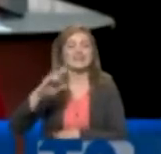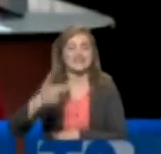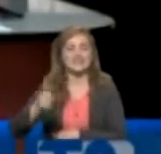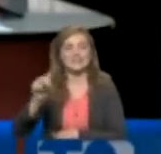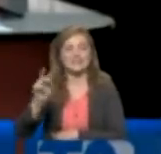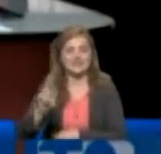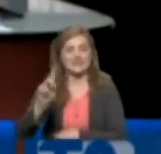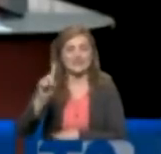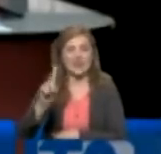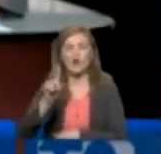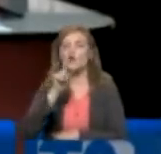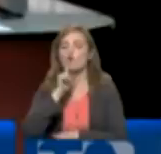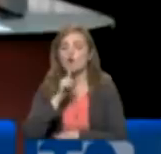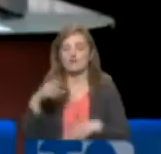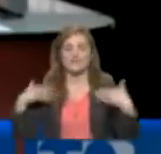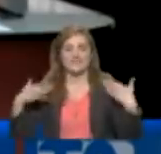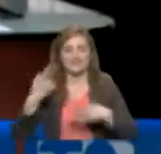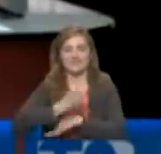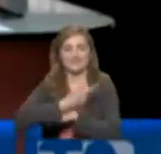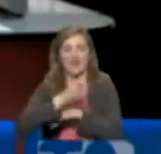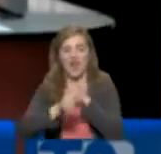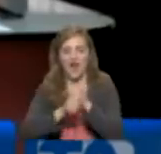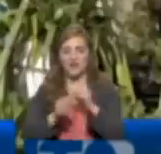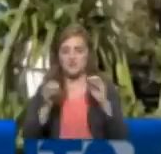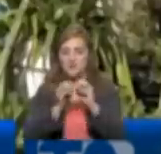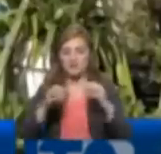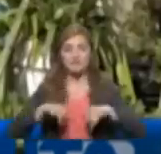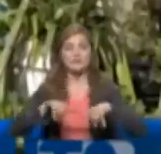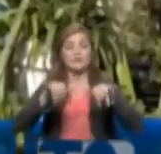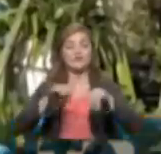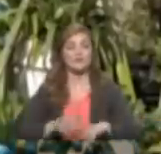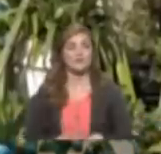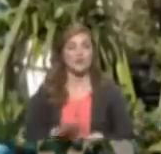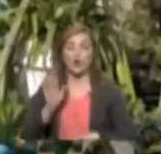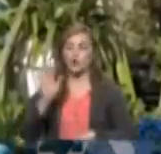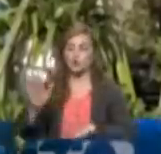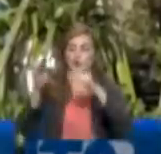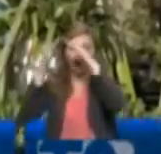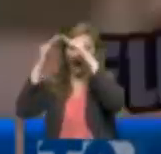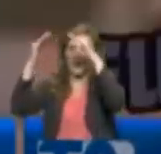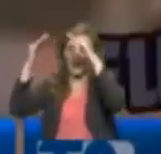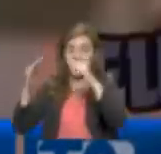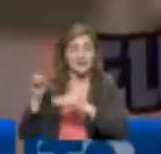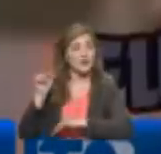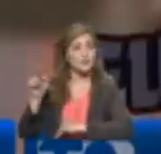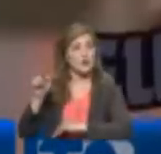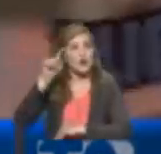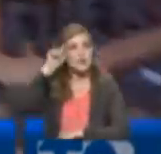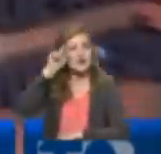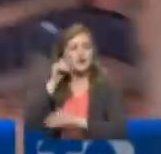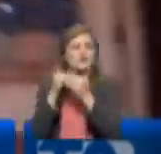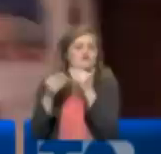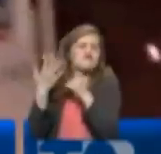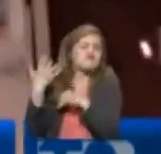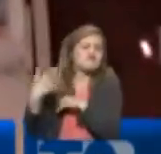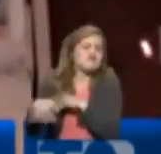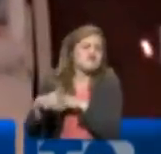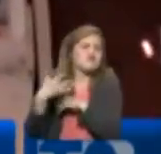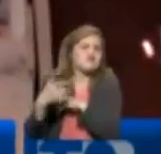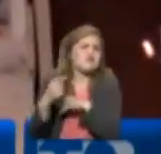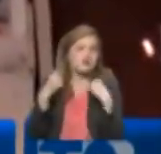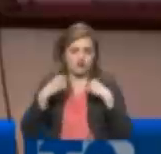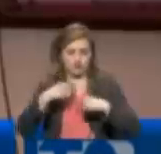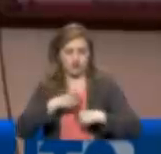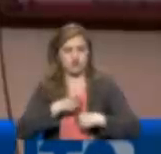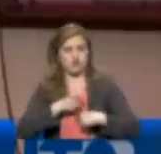cumplas uno y muchos años más en tu vida la vivienda donde creció que era pas guarda miles de recuerdos así como las preseas